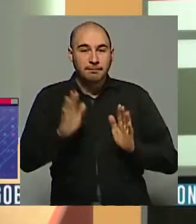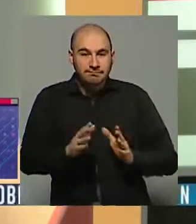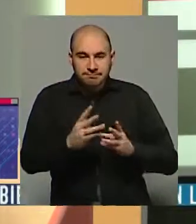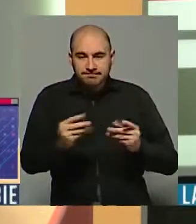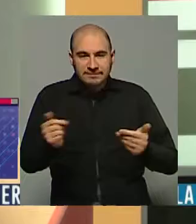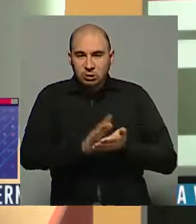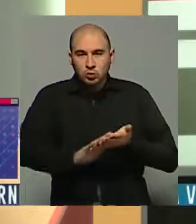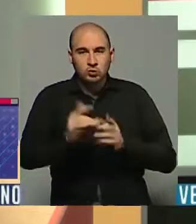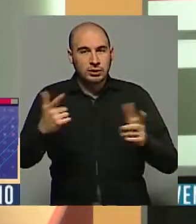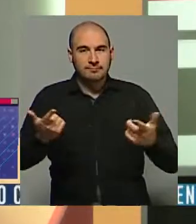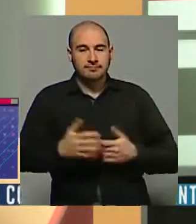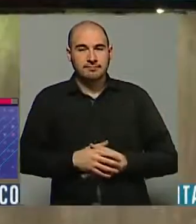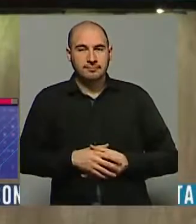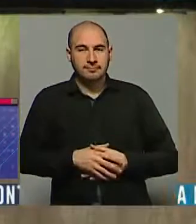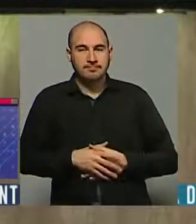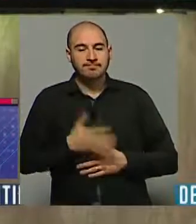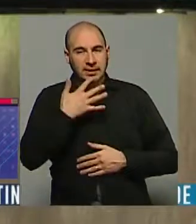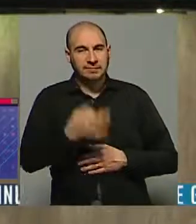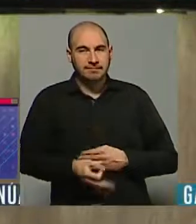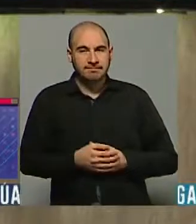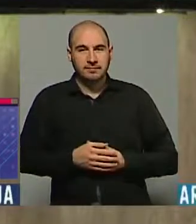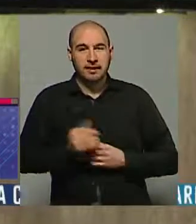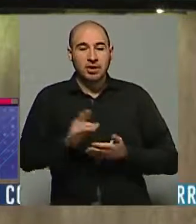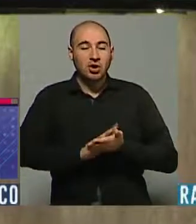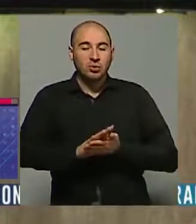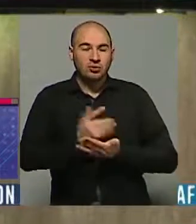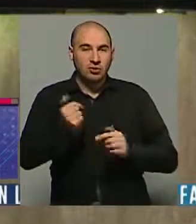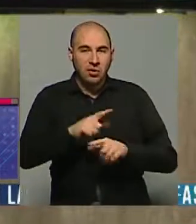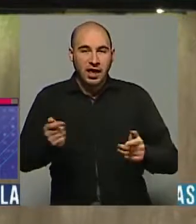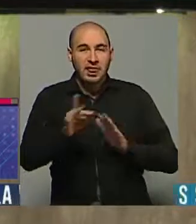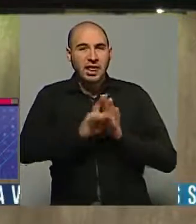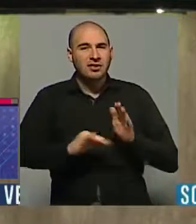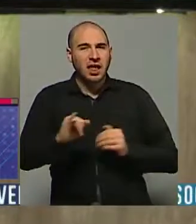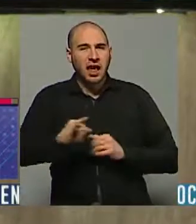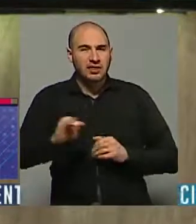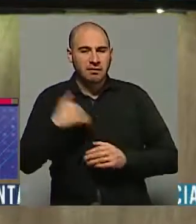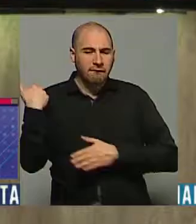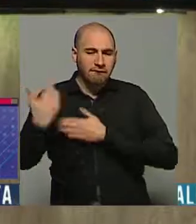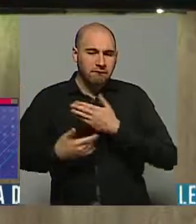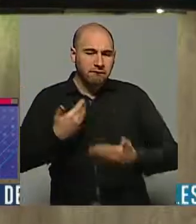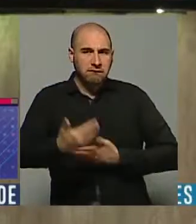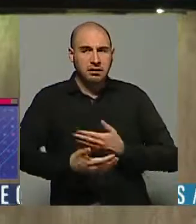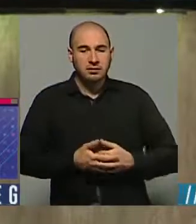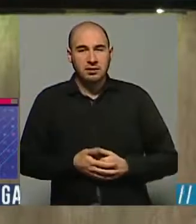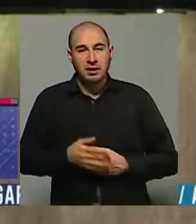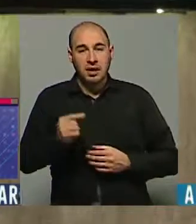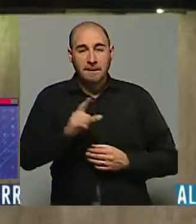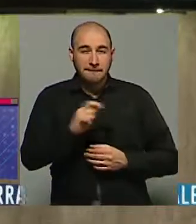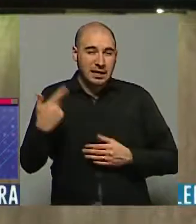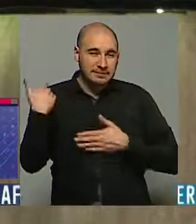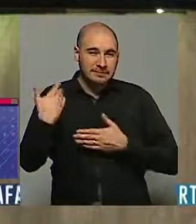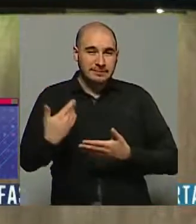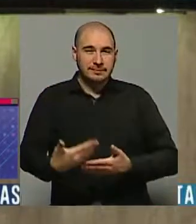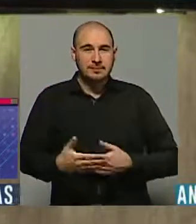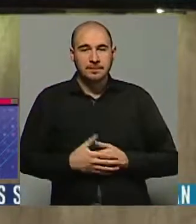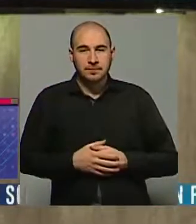no hay un respiro para eso. Es cierto, no hay un respiro en cuanto a los datos negativos que se vienen conociendo en los últimos meses. En